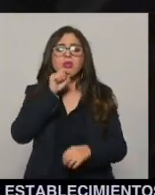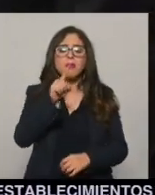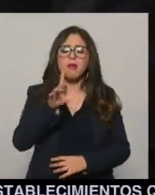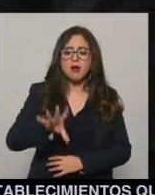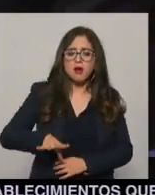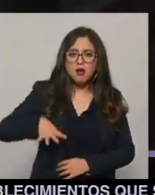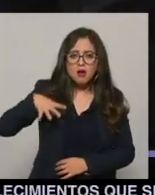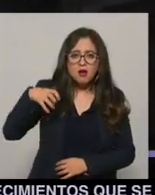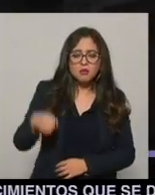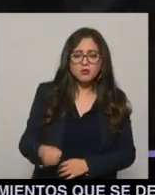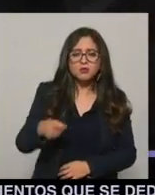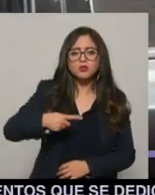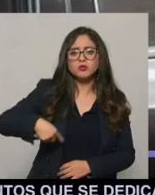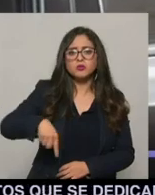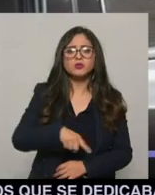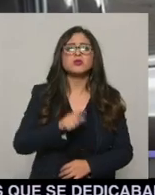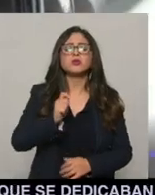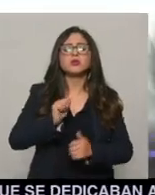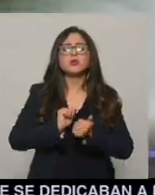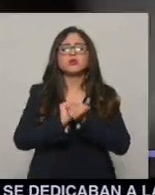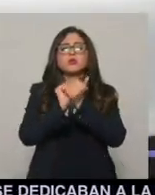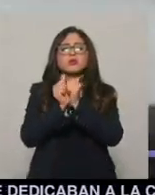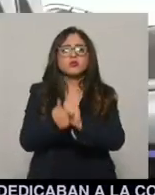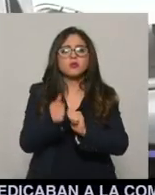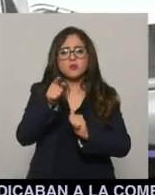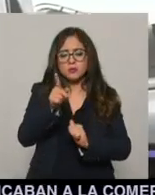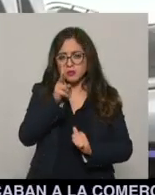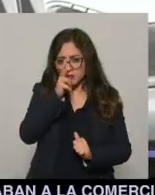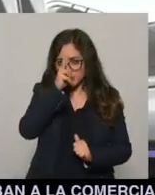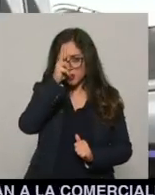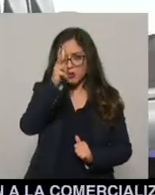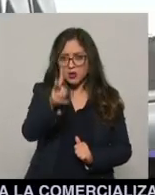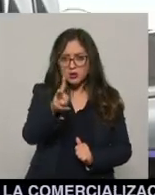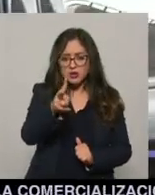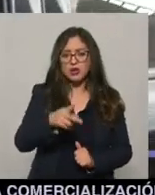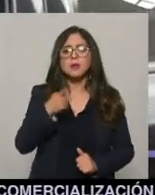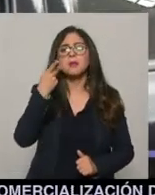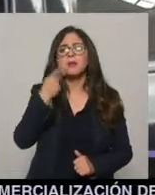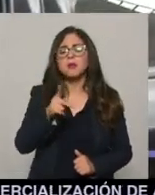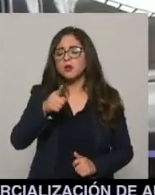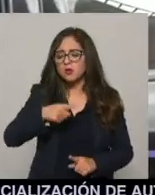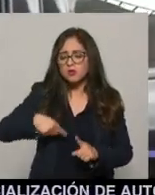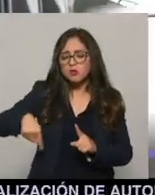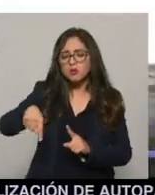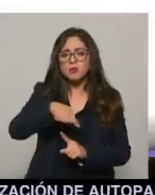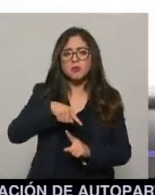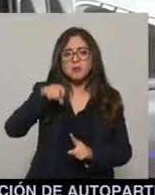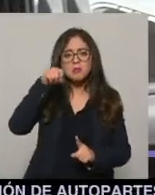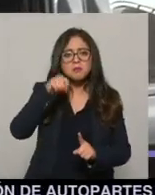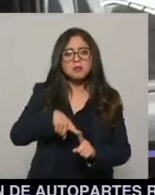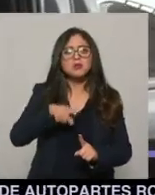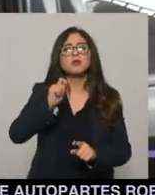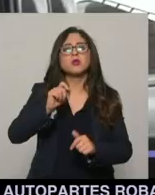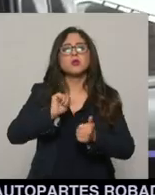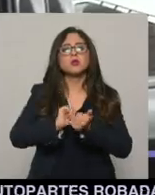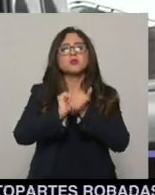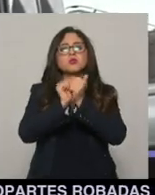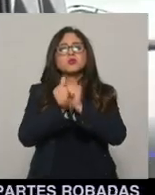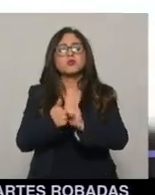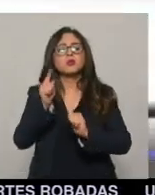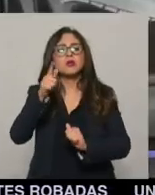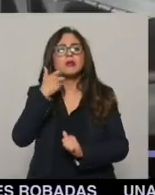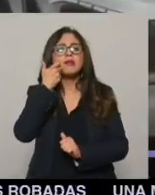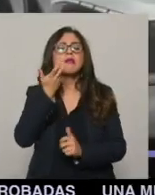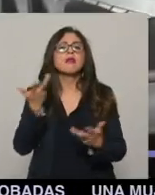poder, de uso de la fuerza, de uso de la violencia consentidos, digamos, y que entre ellos mismos establecen este esquema de